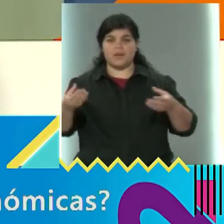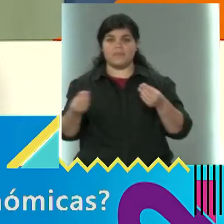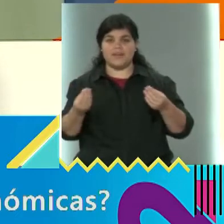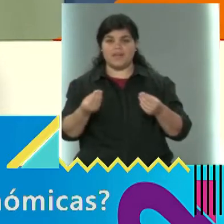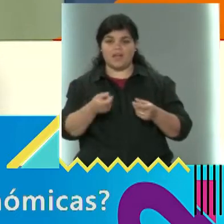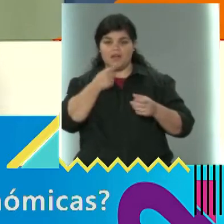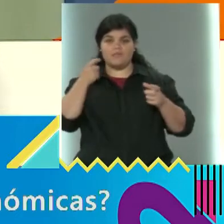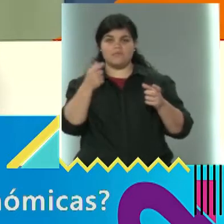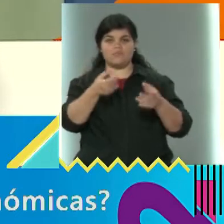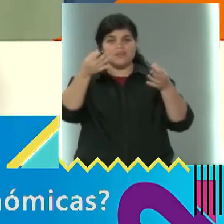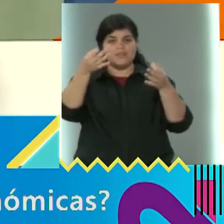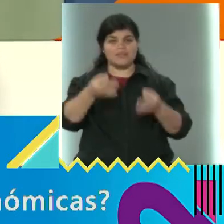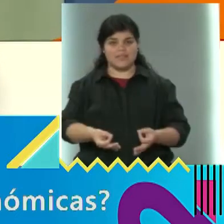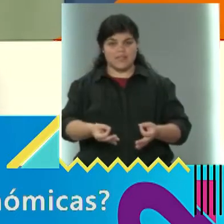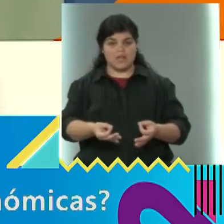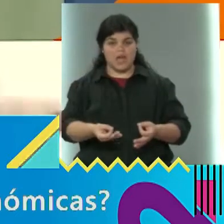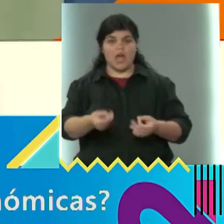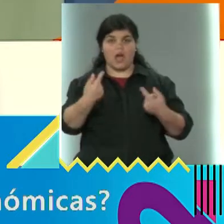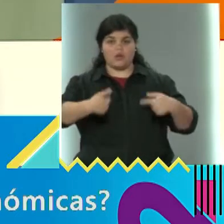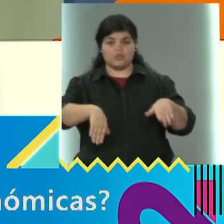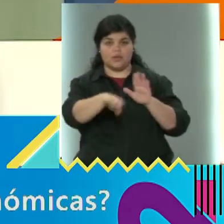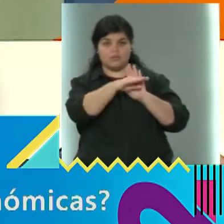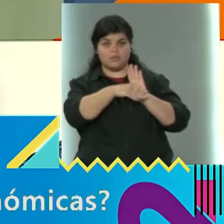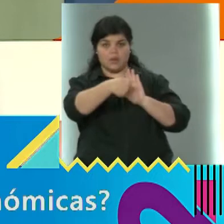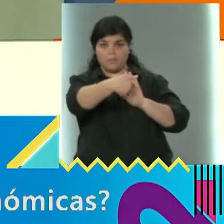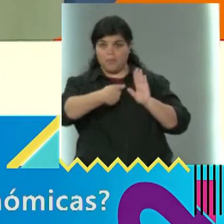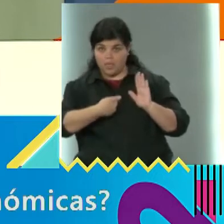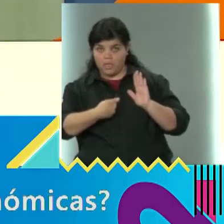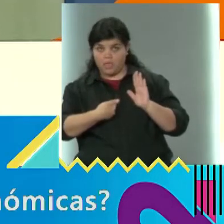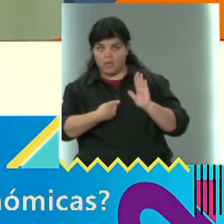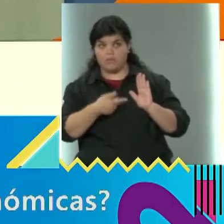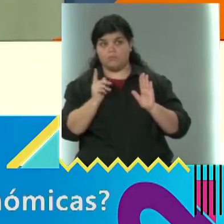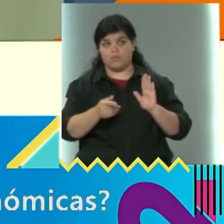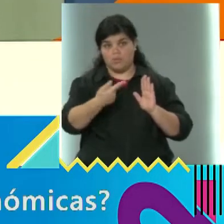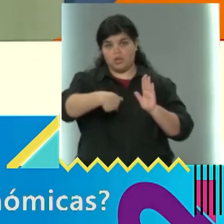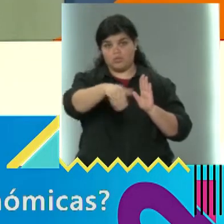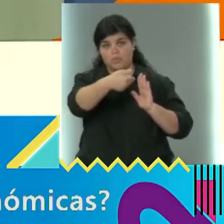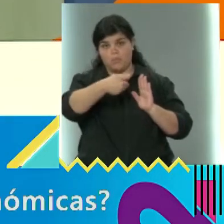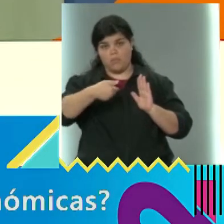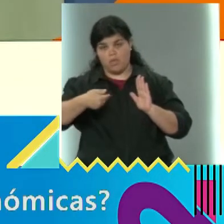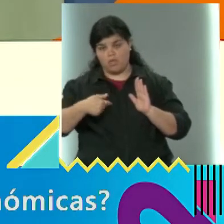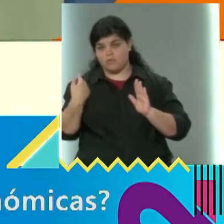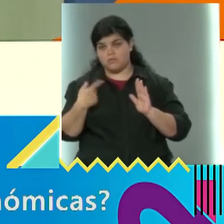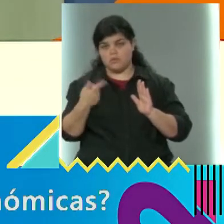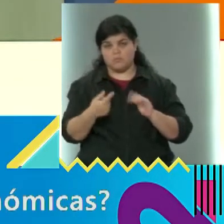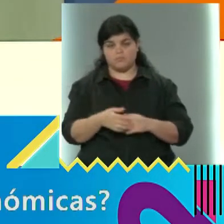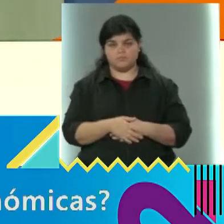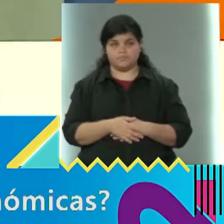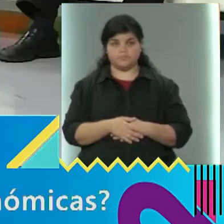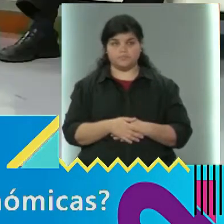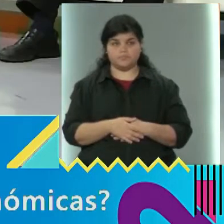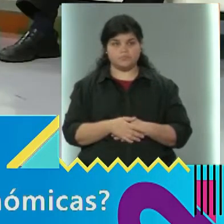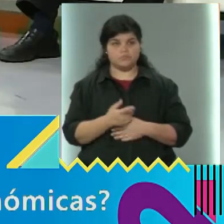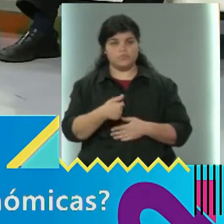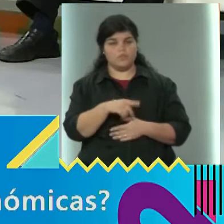responder seriamente a los requisitos y las exigencias que nos están solicitando las entidades. Sergio, ¿podemos